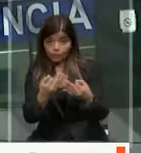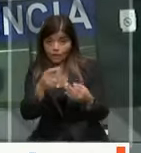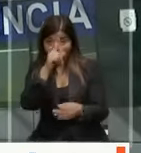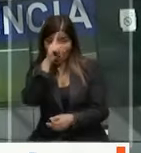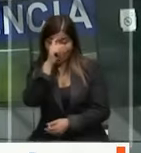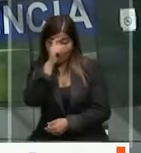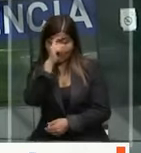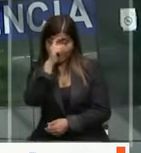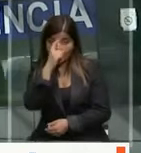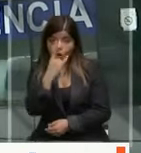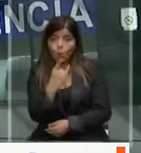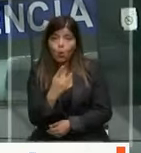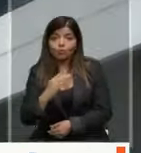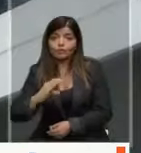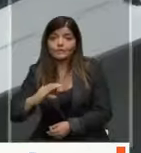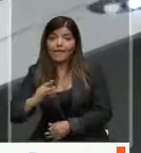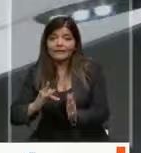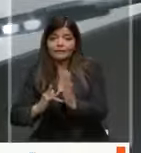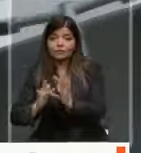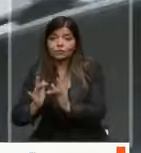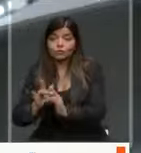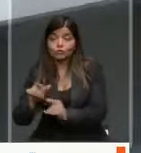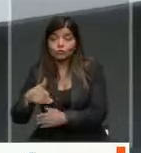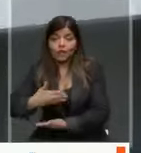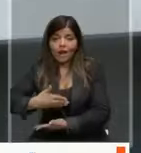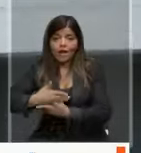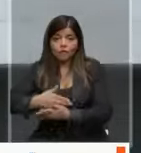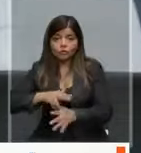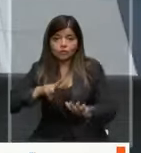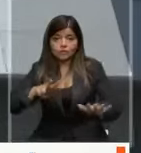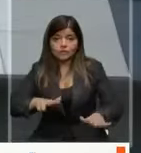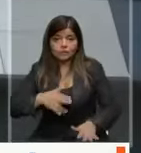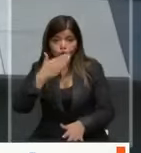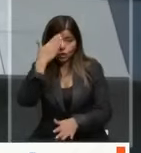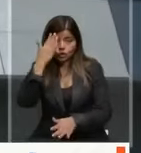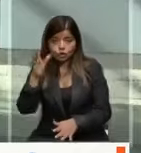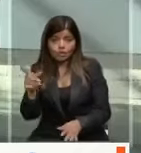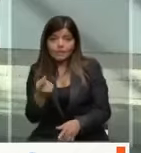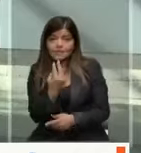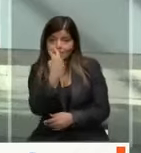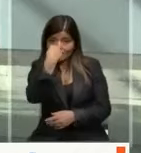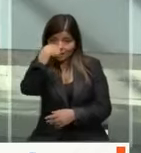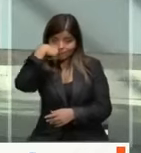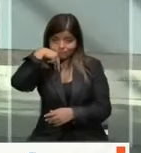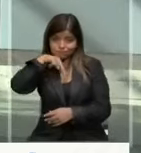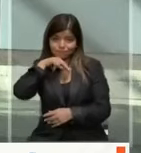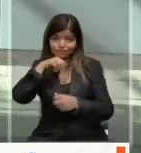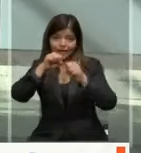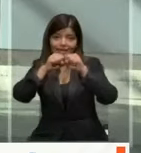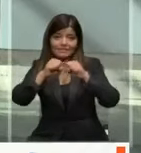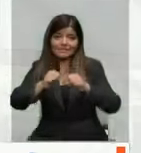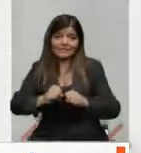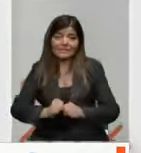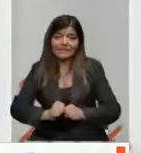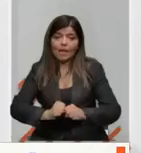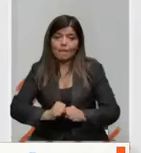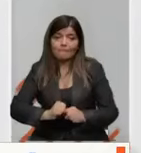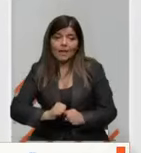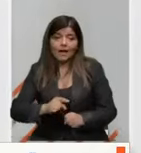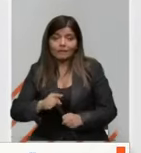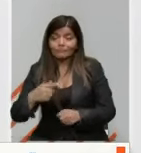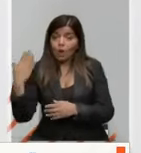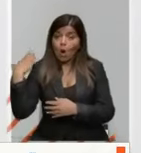Clínico UC Christus, el pequeño Raymond estuvo 18 días conectado al avanzado sistema ECMO, un